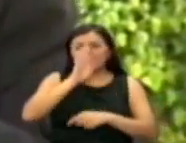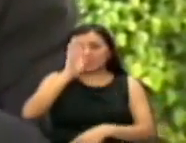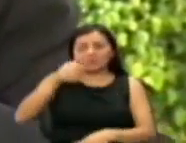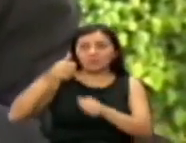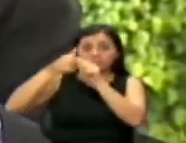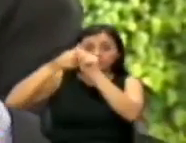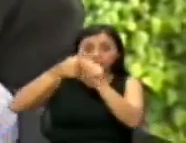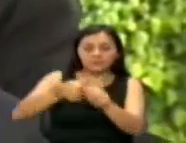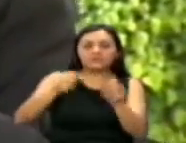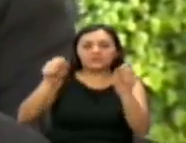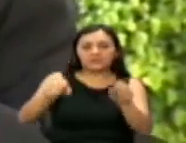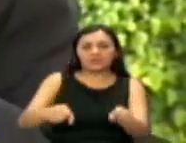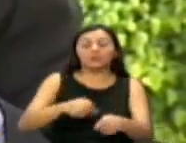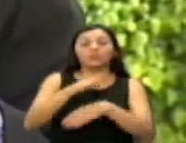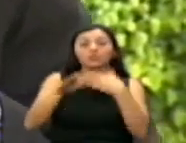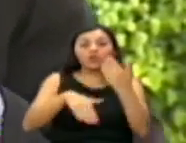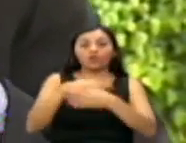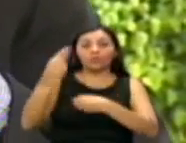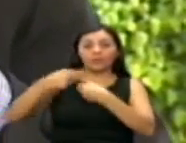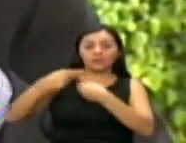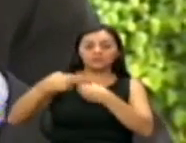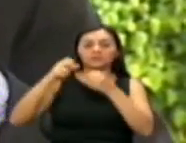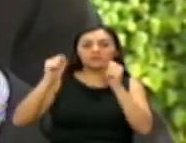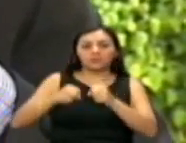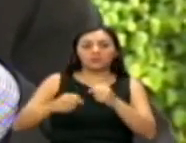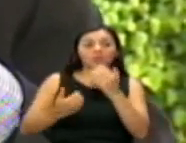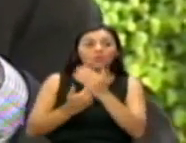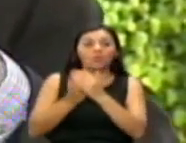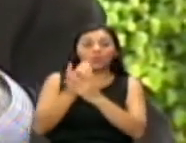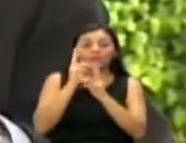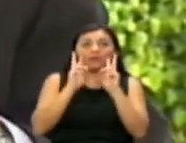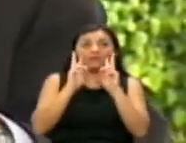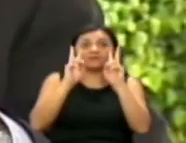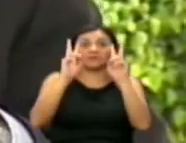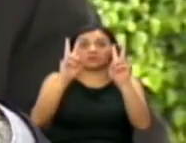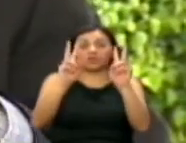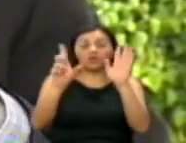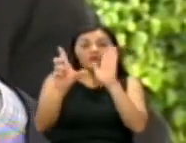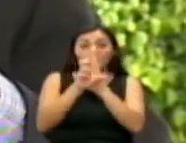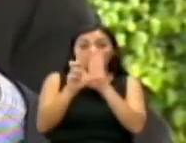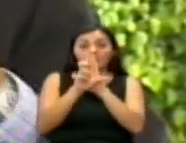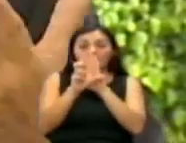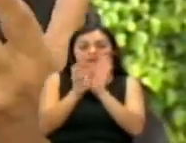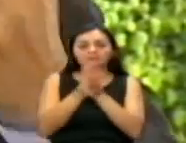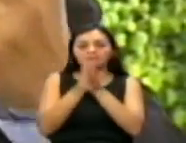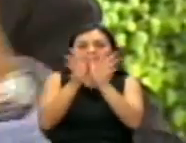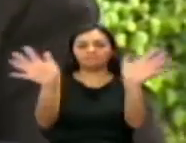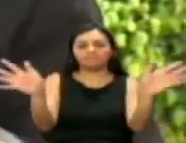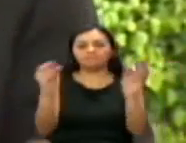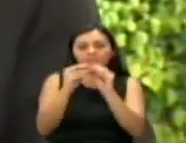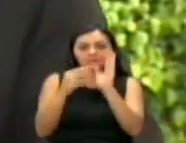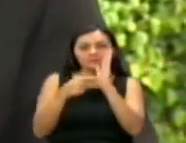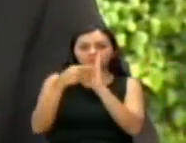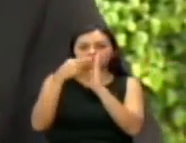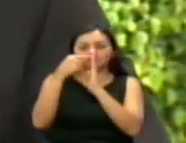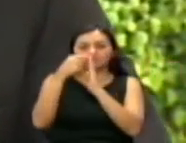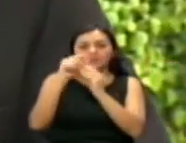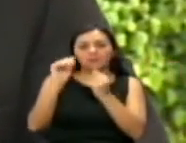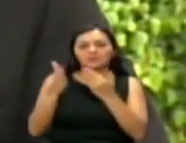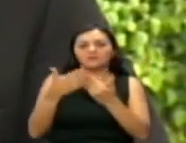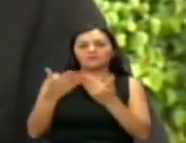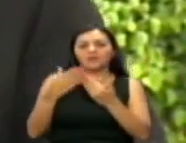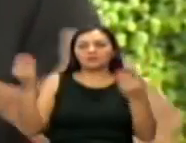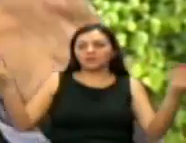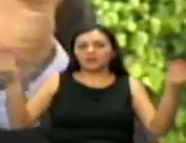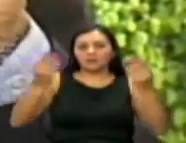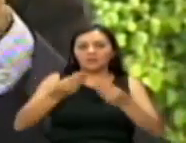siempre ha habido la posibilidad de participación. El nuevo proyecto de ley amplía incentivos, da más facilidades incluso para que venga esa